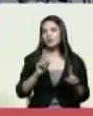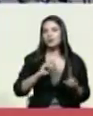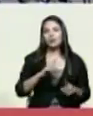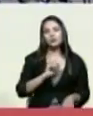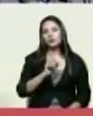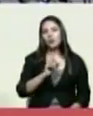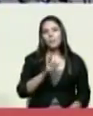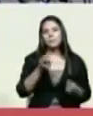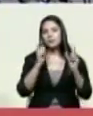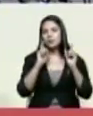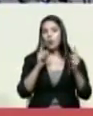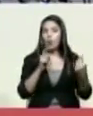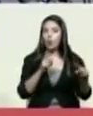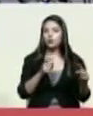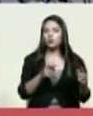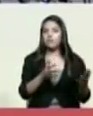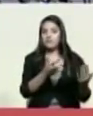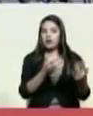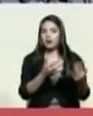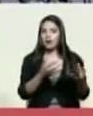nadie nos llegue a adular.